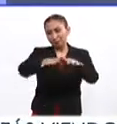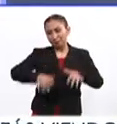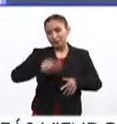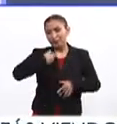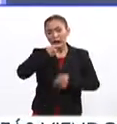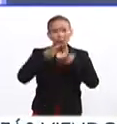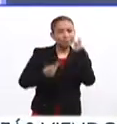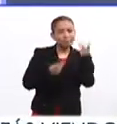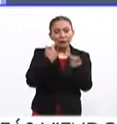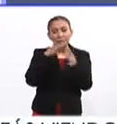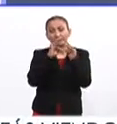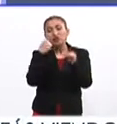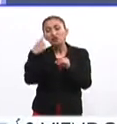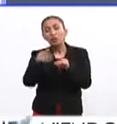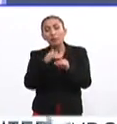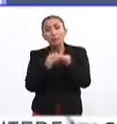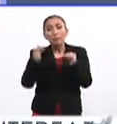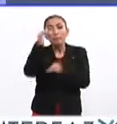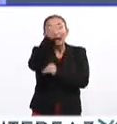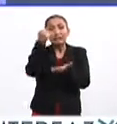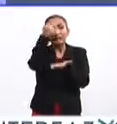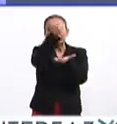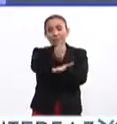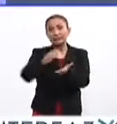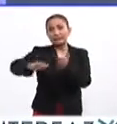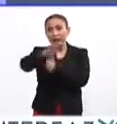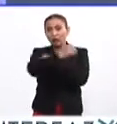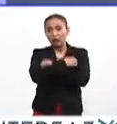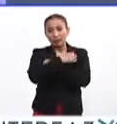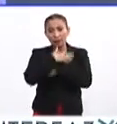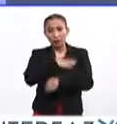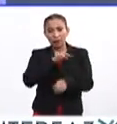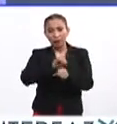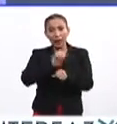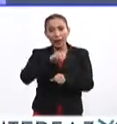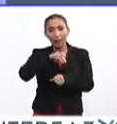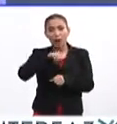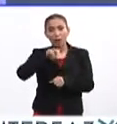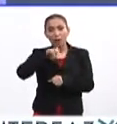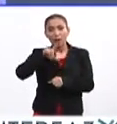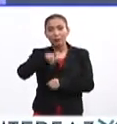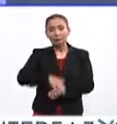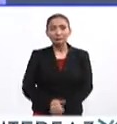comunicación detalles sobre el incremento de recursos al ramo educativo. Muy buenos días, Emanuel.